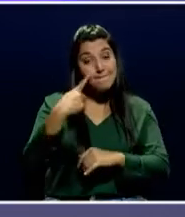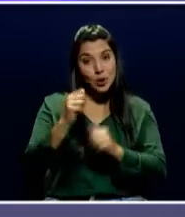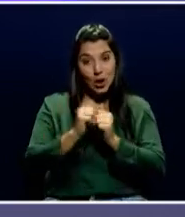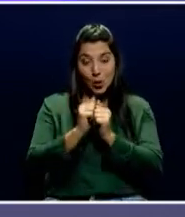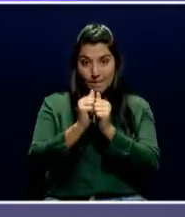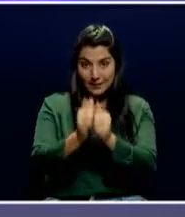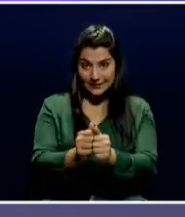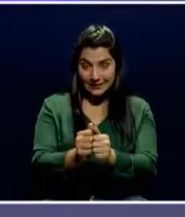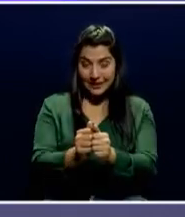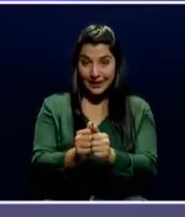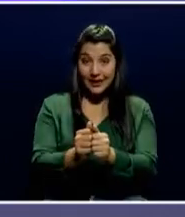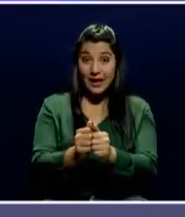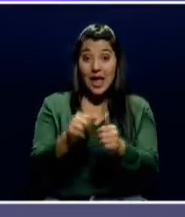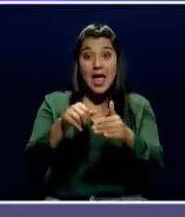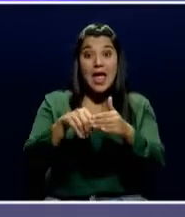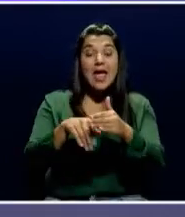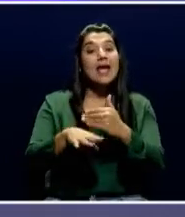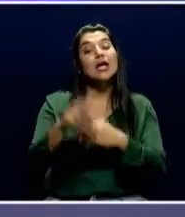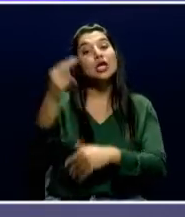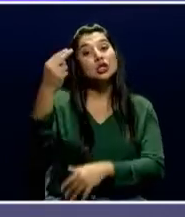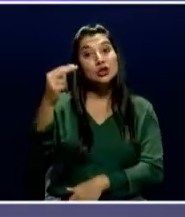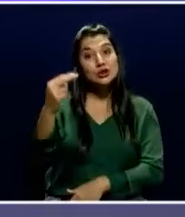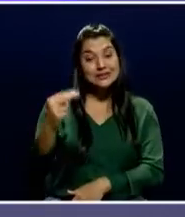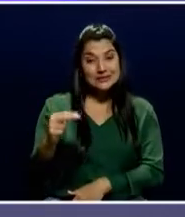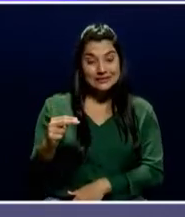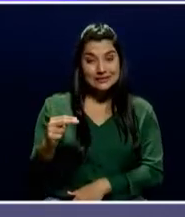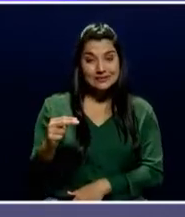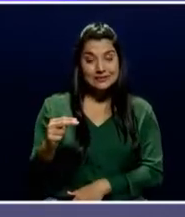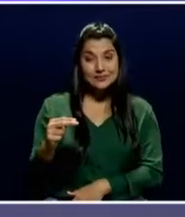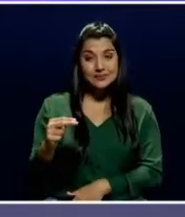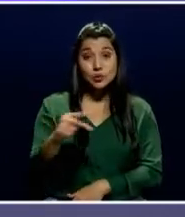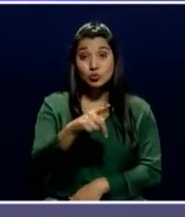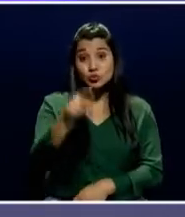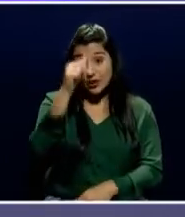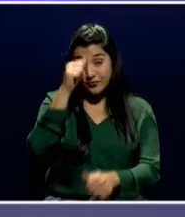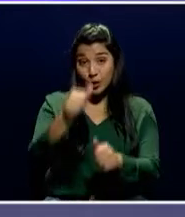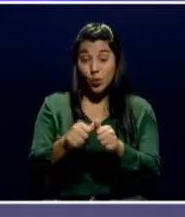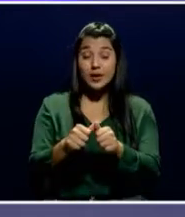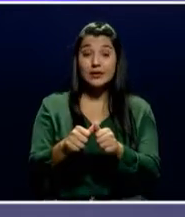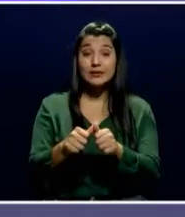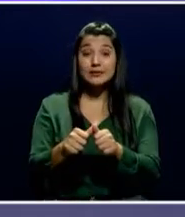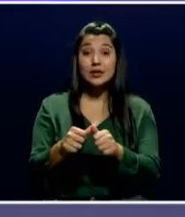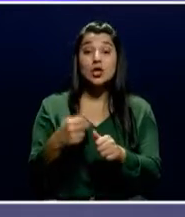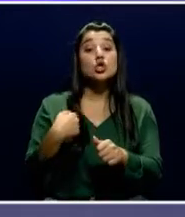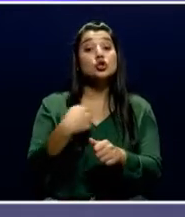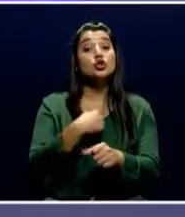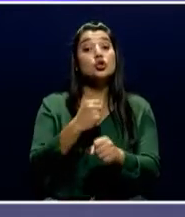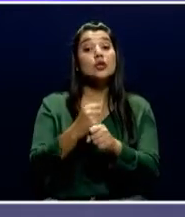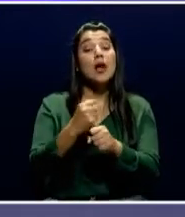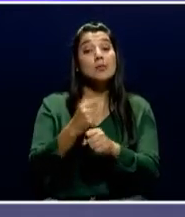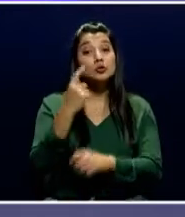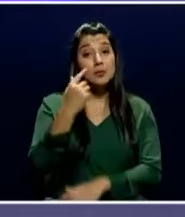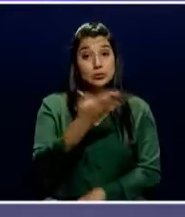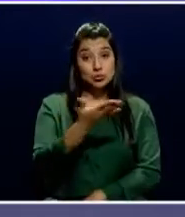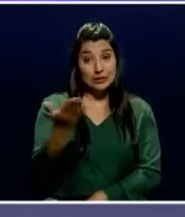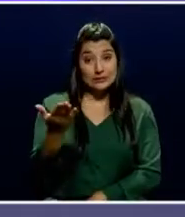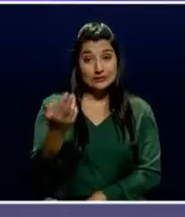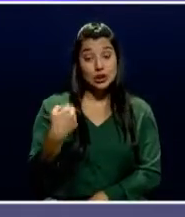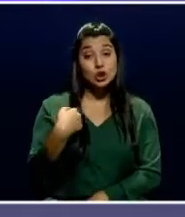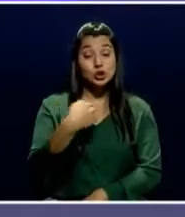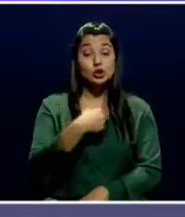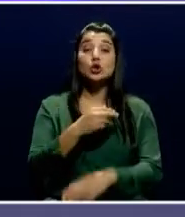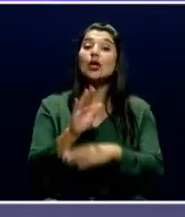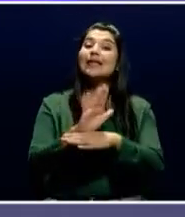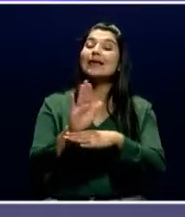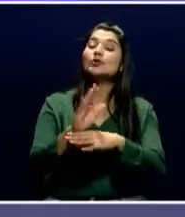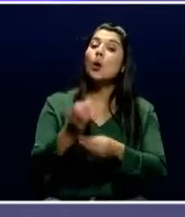acompañarnos en estas jornadas noticiosas. Recuerden, trabajamos para usted.